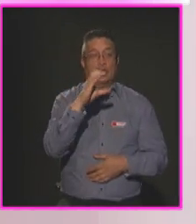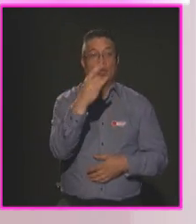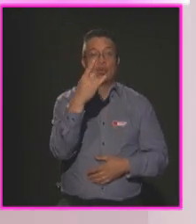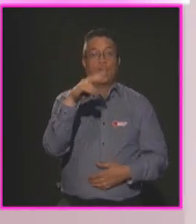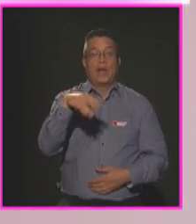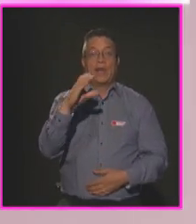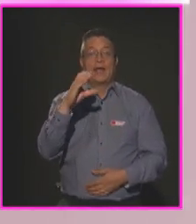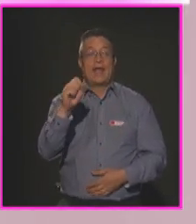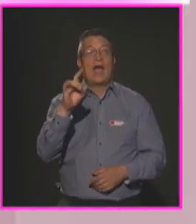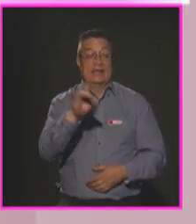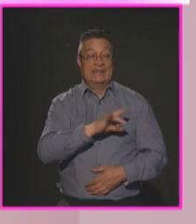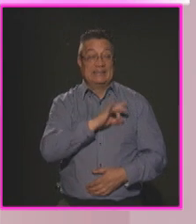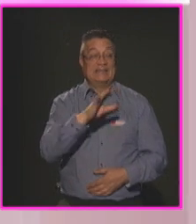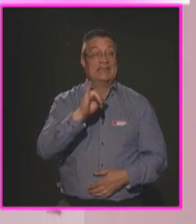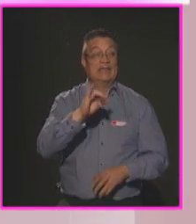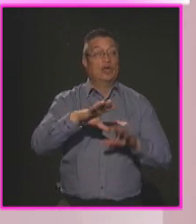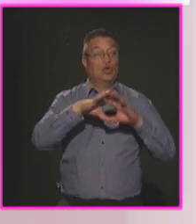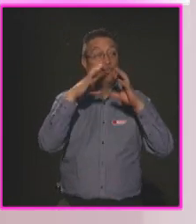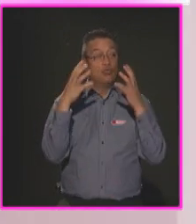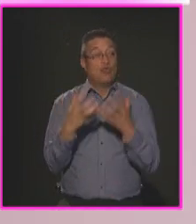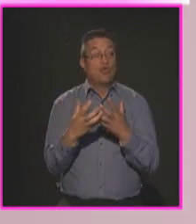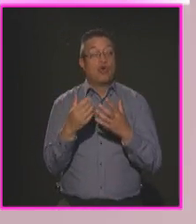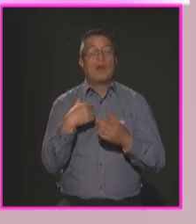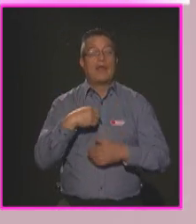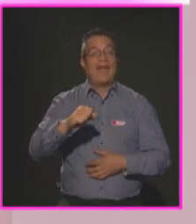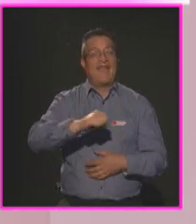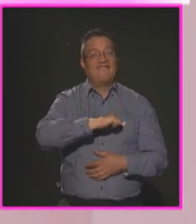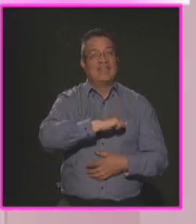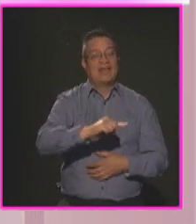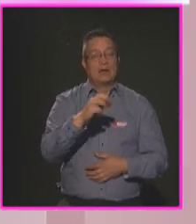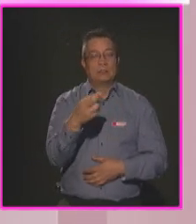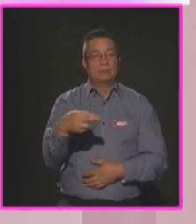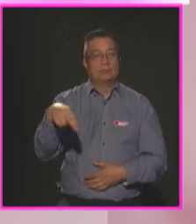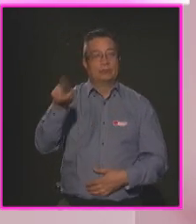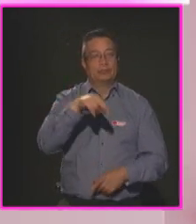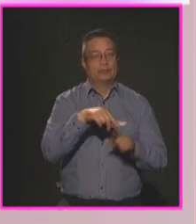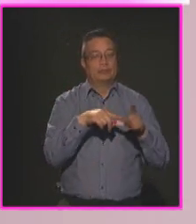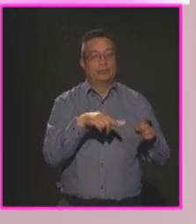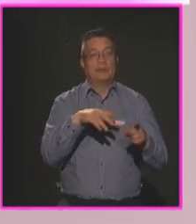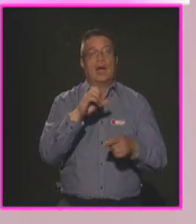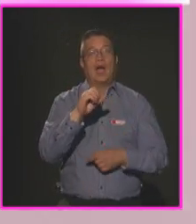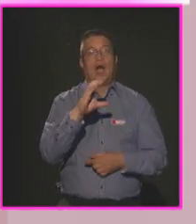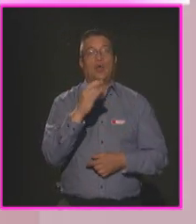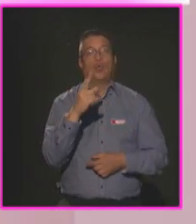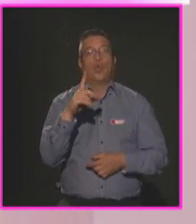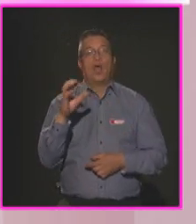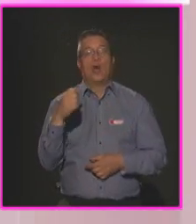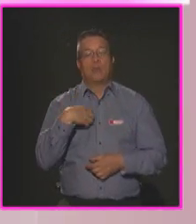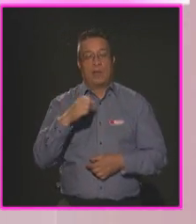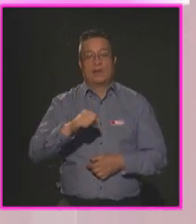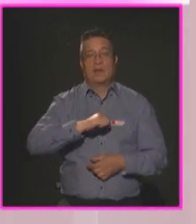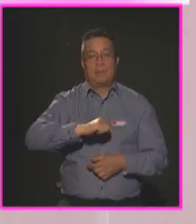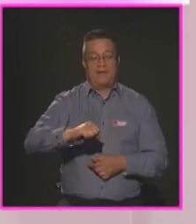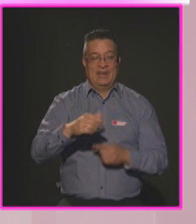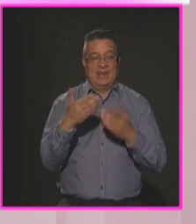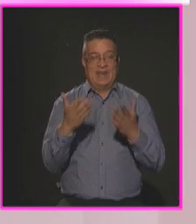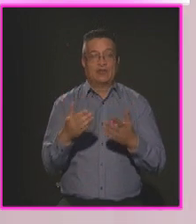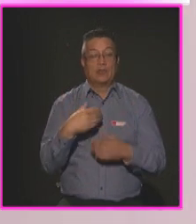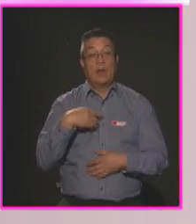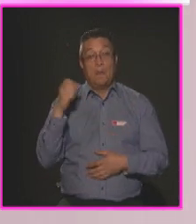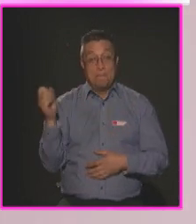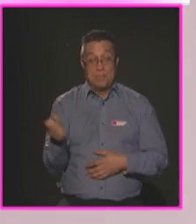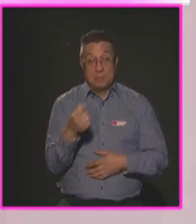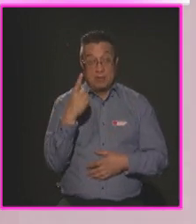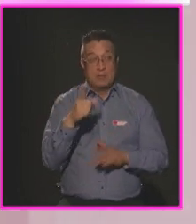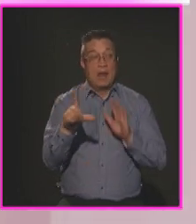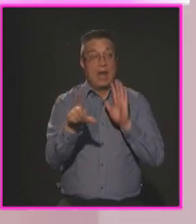y el mundo obviamente para que no vuelva a pasar este desastre que pasó en Aculeo, que se pudo haber prevenido si se hubiese hecho esto. Primero que nada, la ley